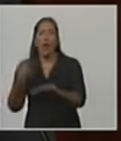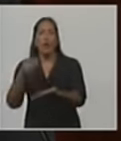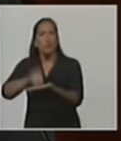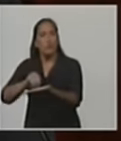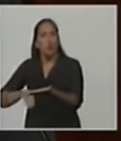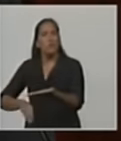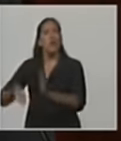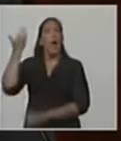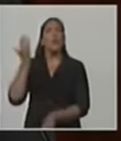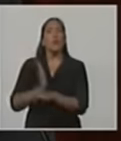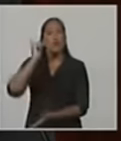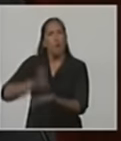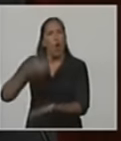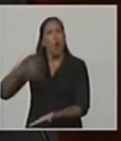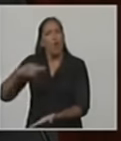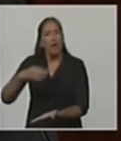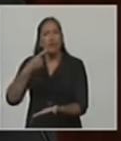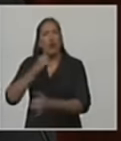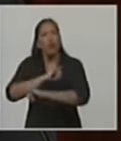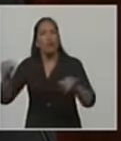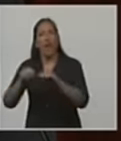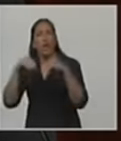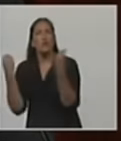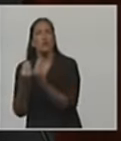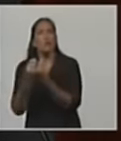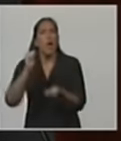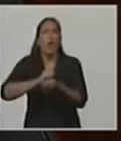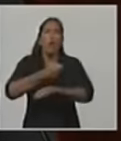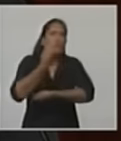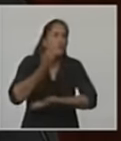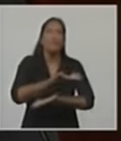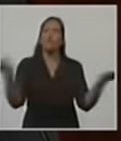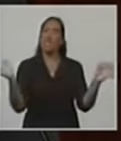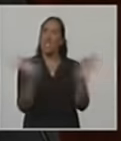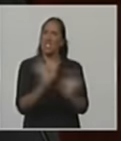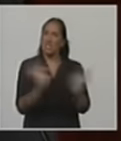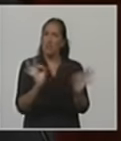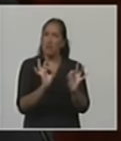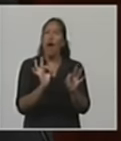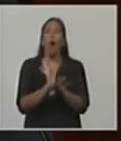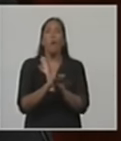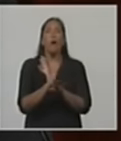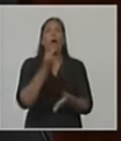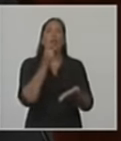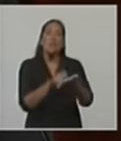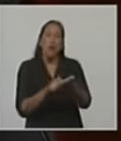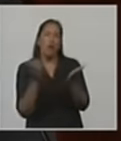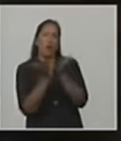obligatoriedad. Tampoco fueron publicados sus resultados. Una vez más, se escondieron las